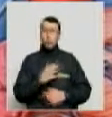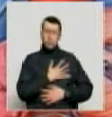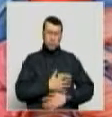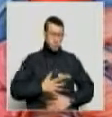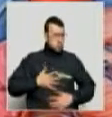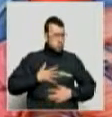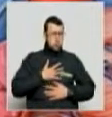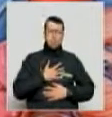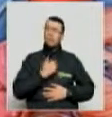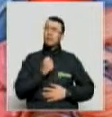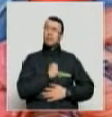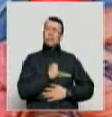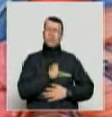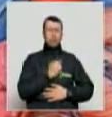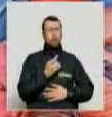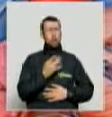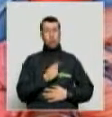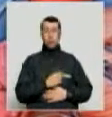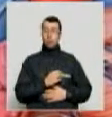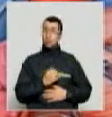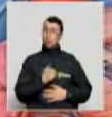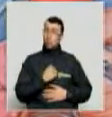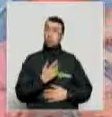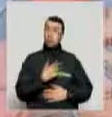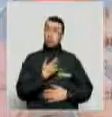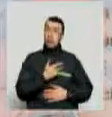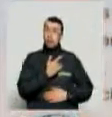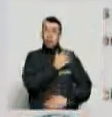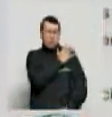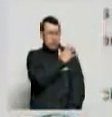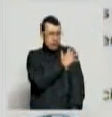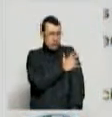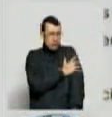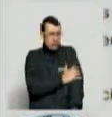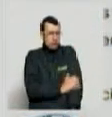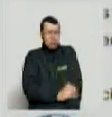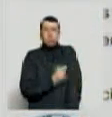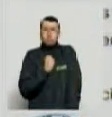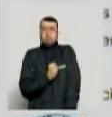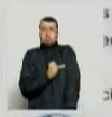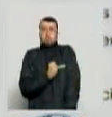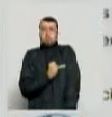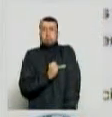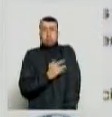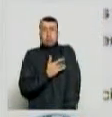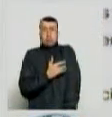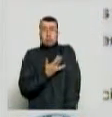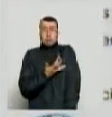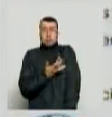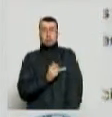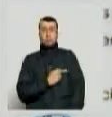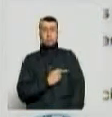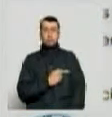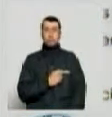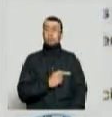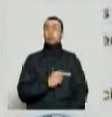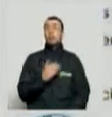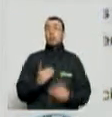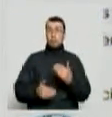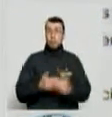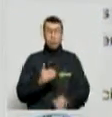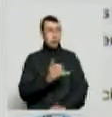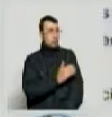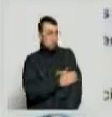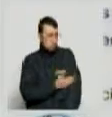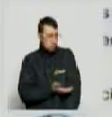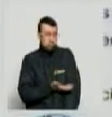pecho, a veces siento que se me está entumeciendo la mano. Y la hipertensión empieza a hacer secuelas y daños grandes